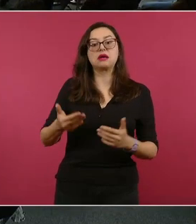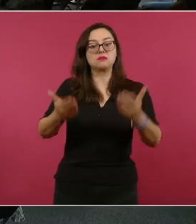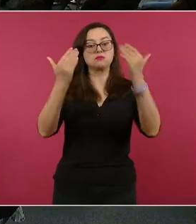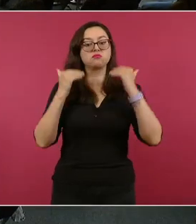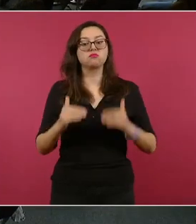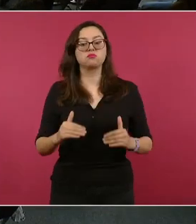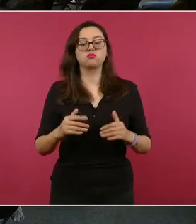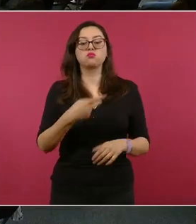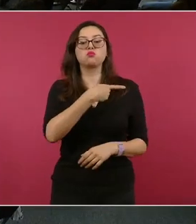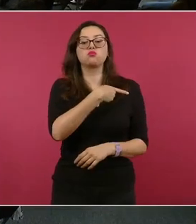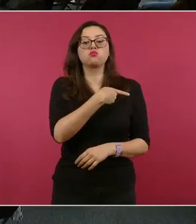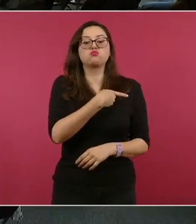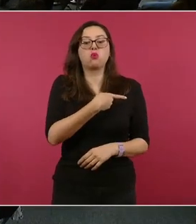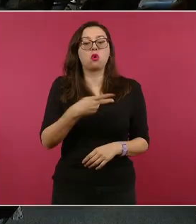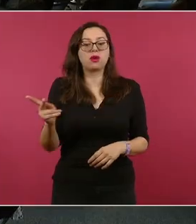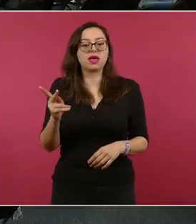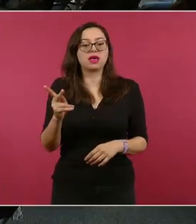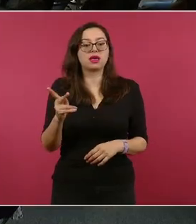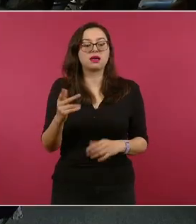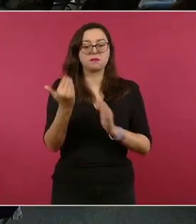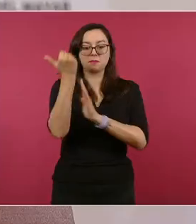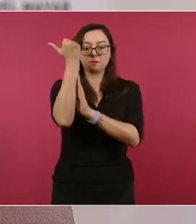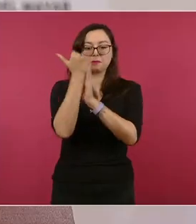¿Cómo se ha comportado la pobreza en México?